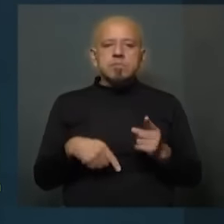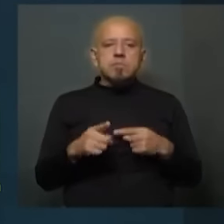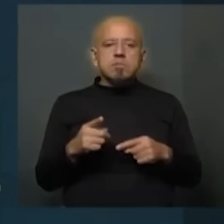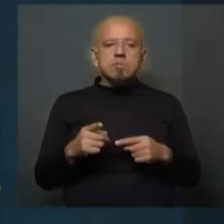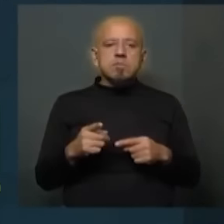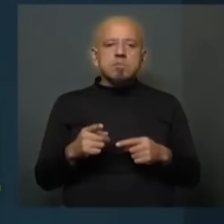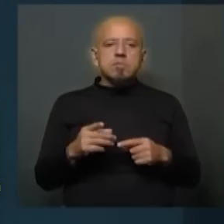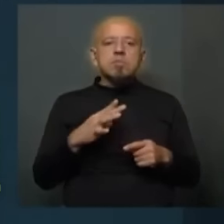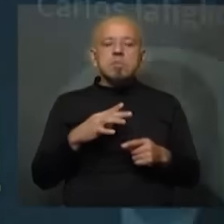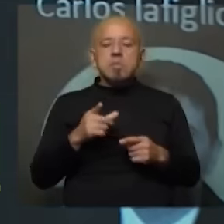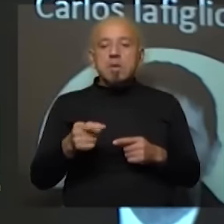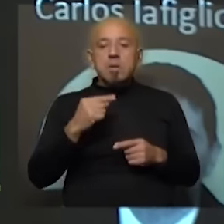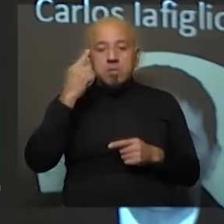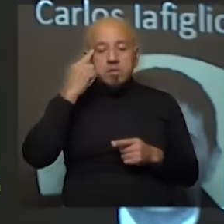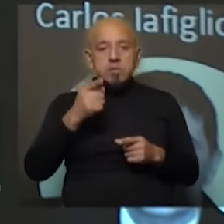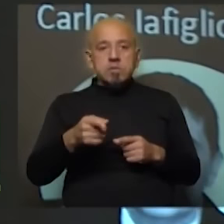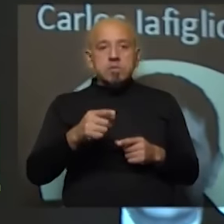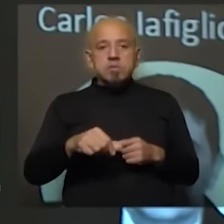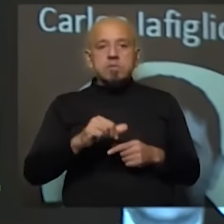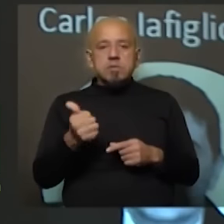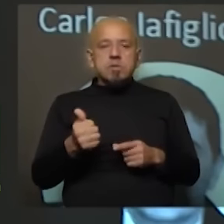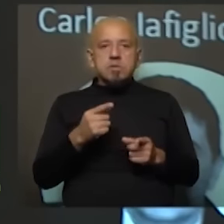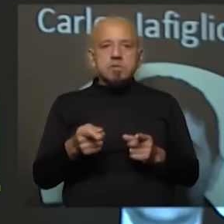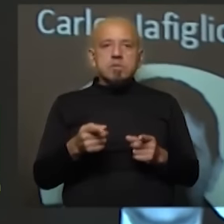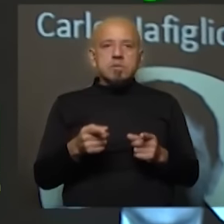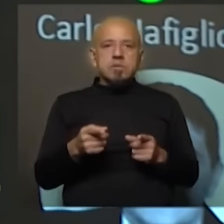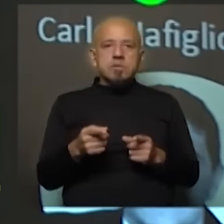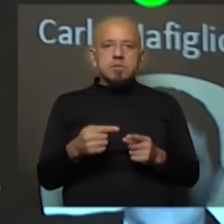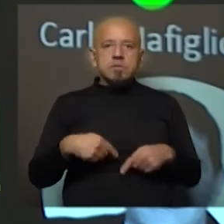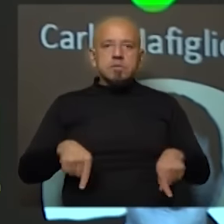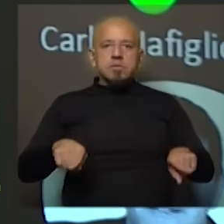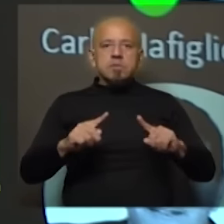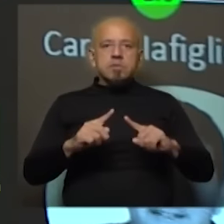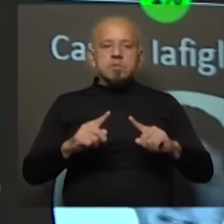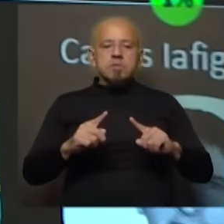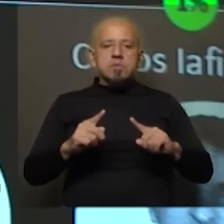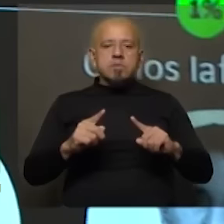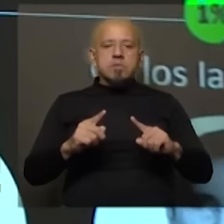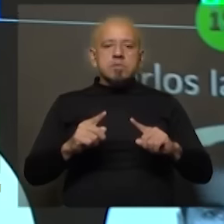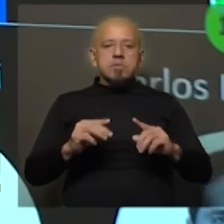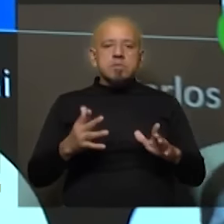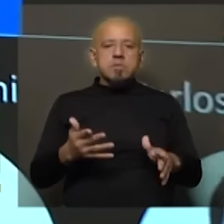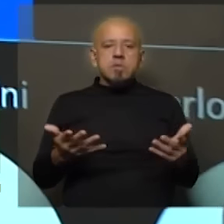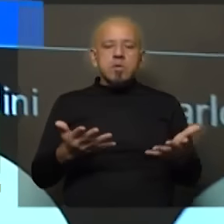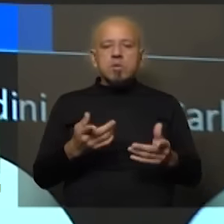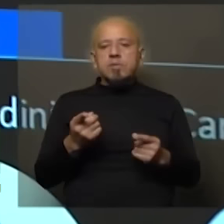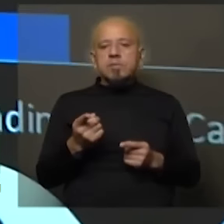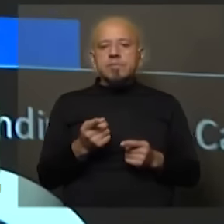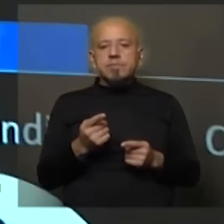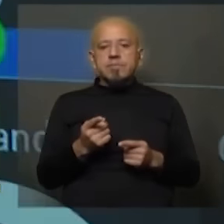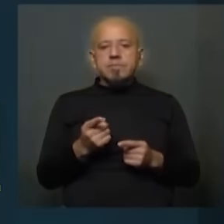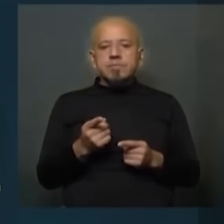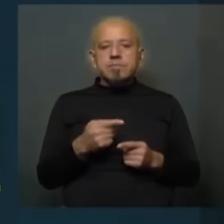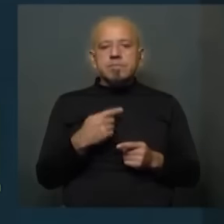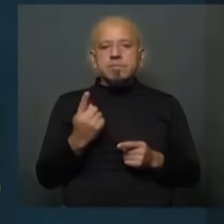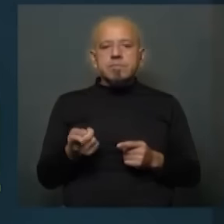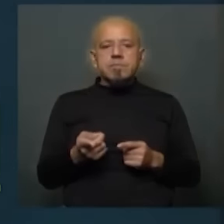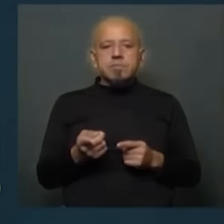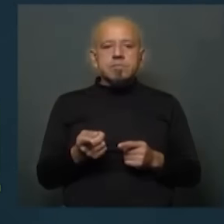electorado entiende que será el candidato elegido por el Partido Nacional. Pasamos ahora sí a la siguiente